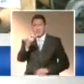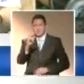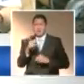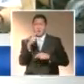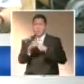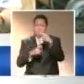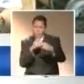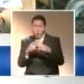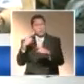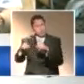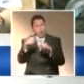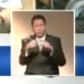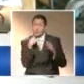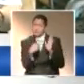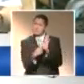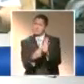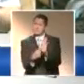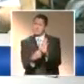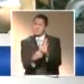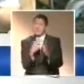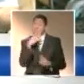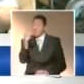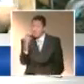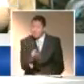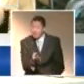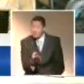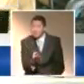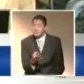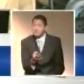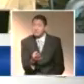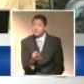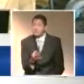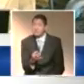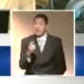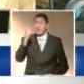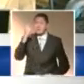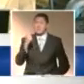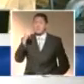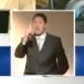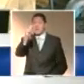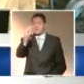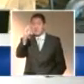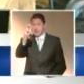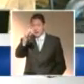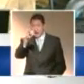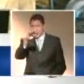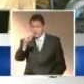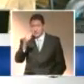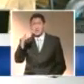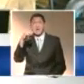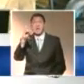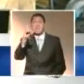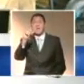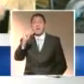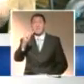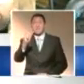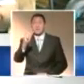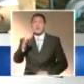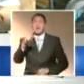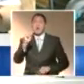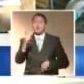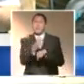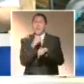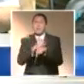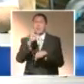de intereses económicos dentro del aparato de gobierno, tales como Cadivi, Puertos y otros que allí se mencionan. Si